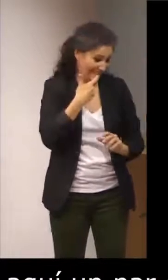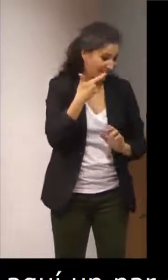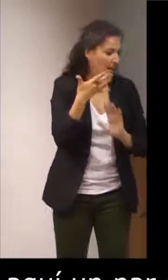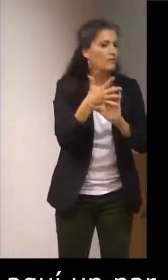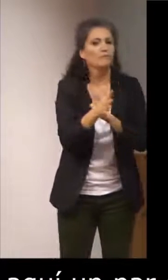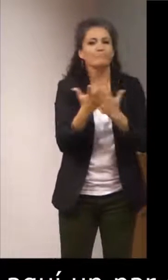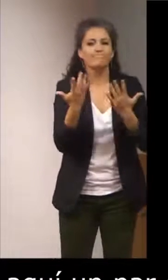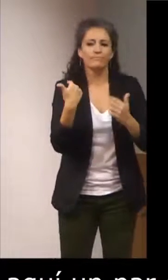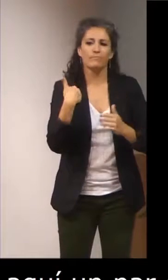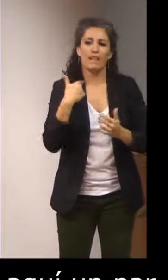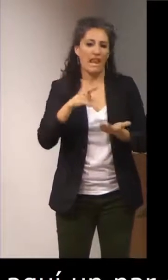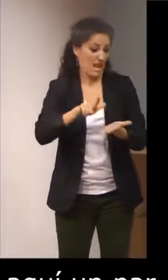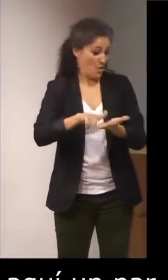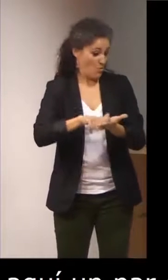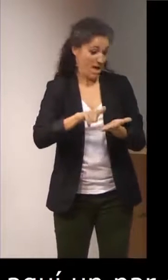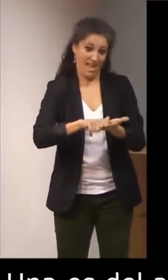que dice